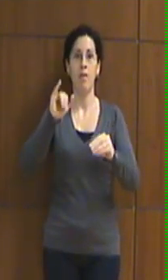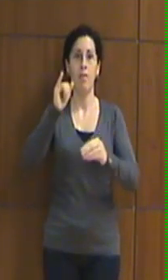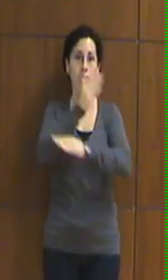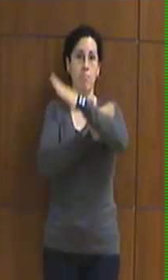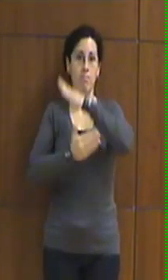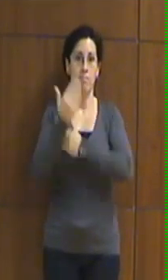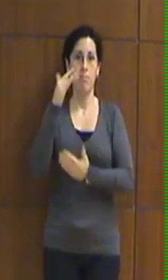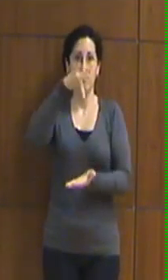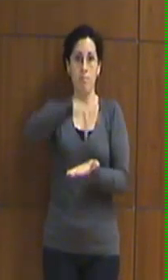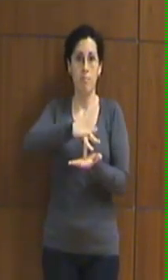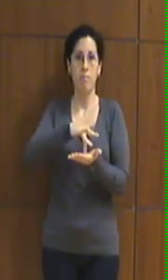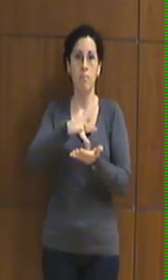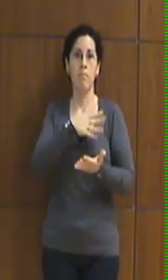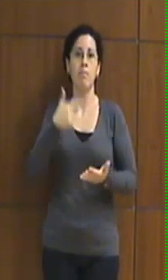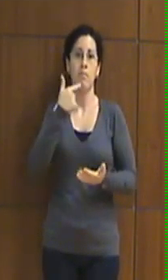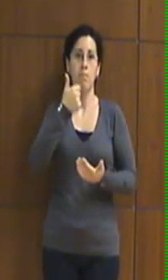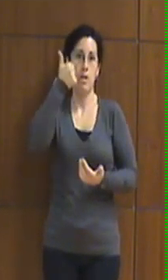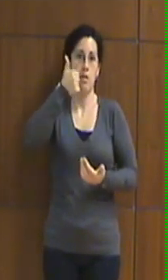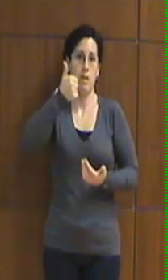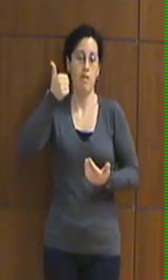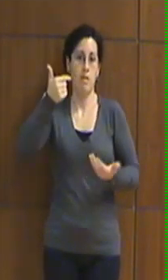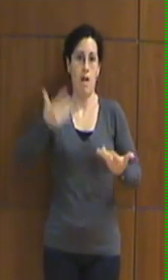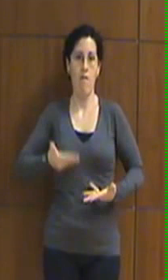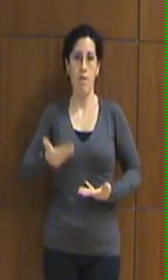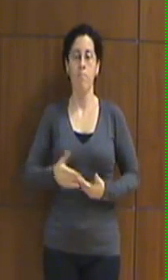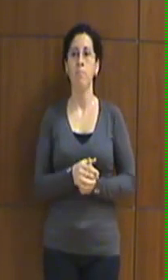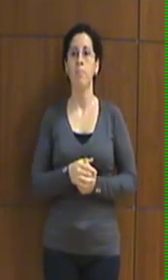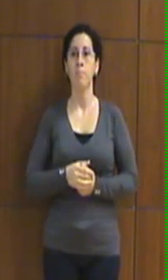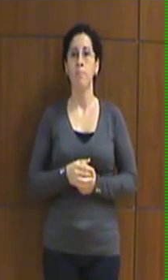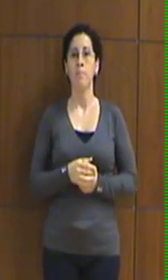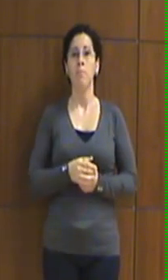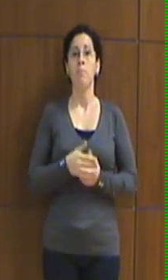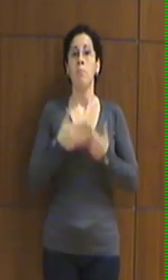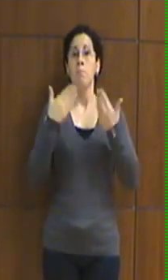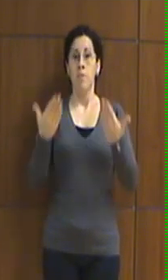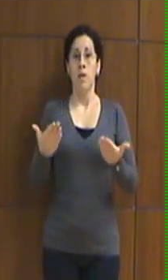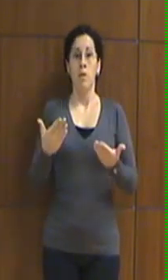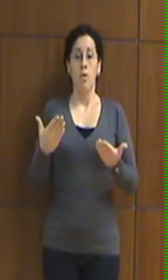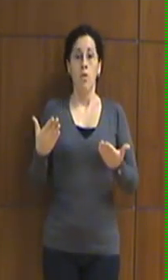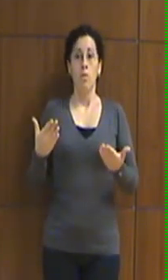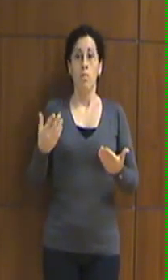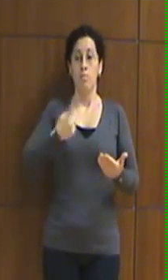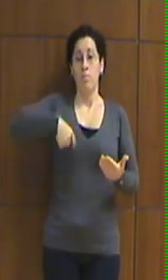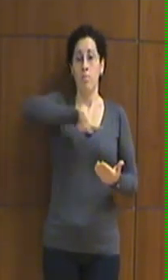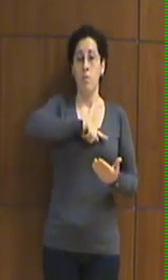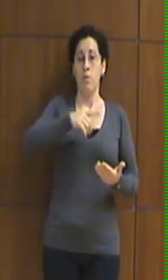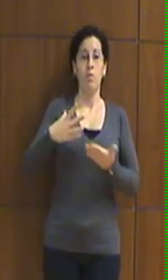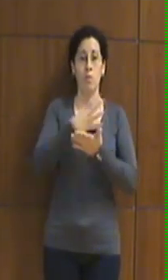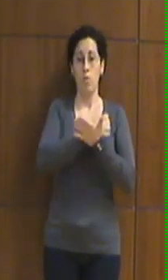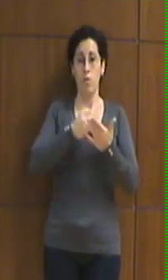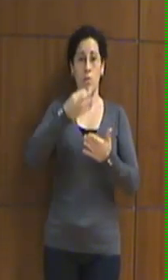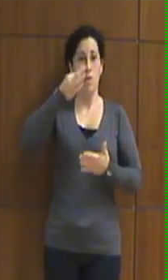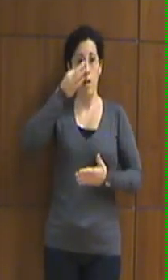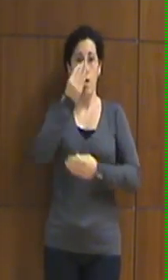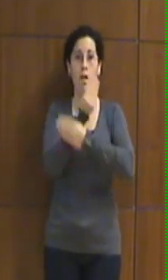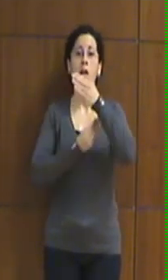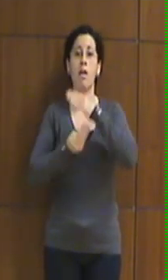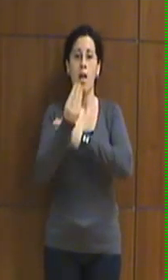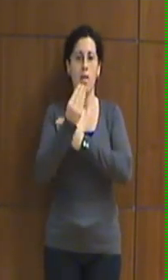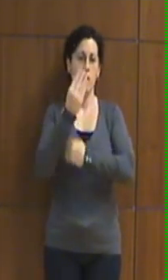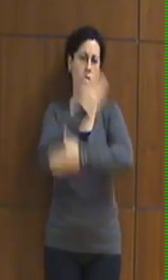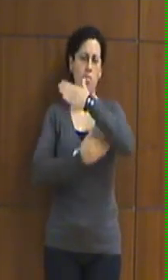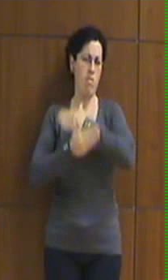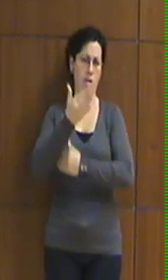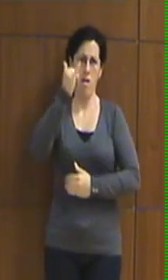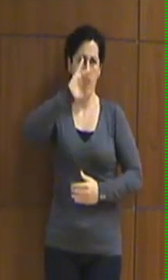más graves, ¿no? Pero en realidad saben todos que nacemos todos con alguna, algunos se nos nota más, otros se nos